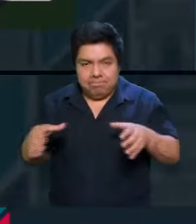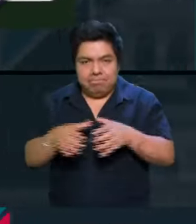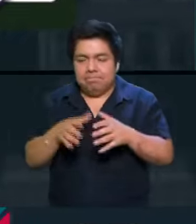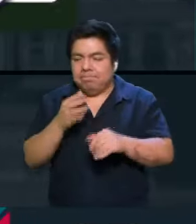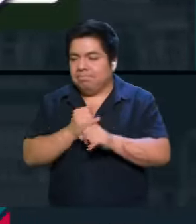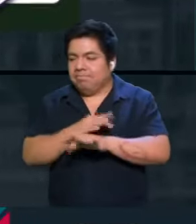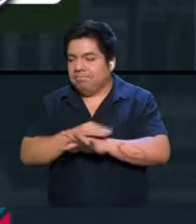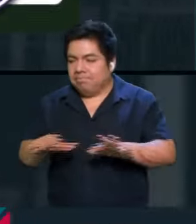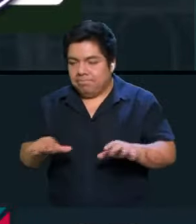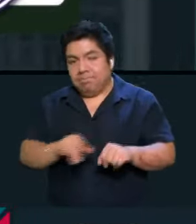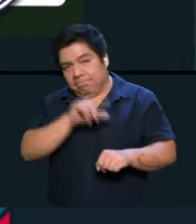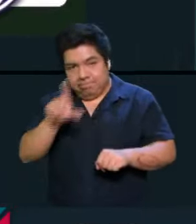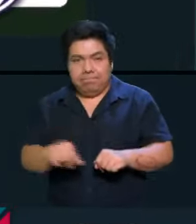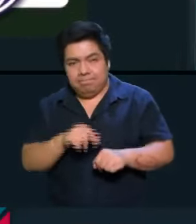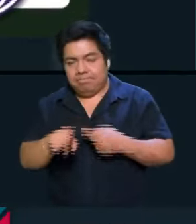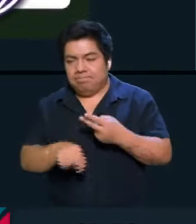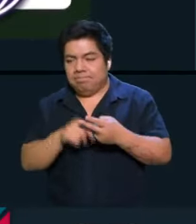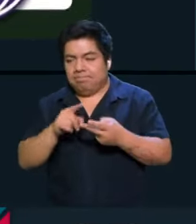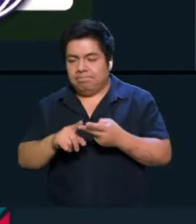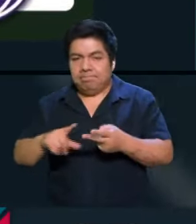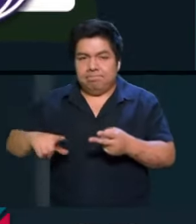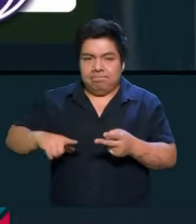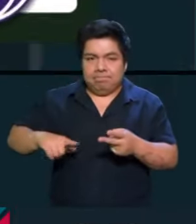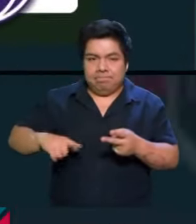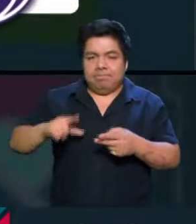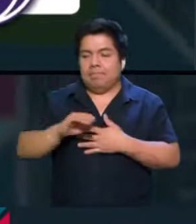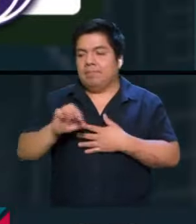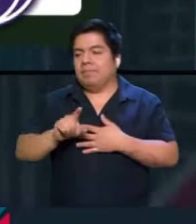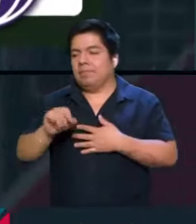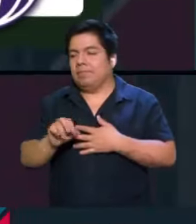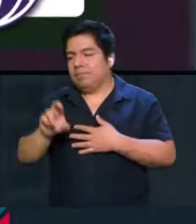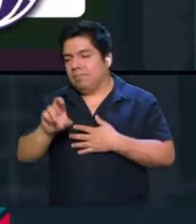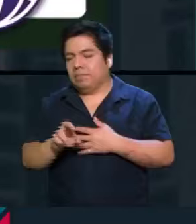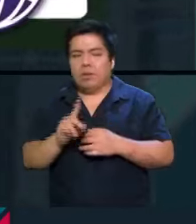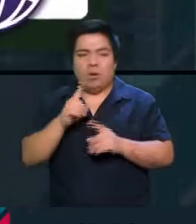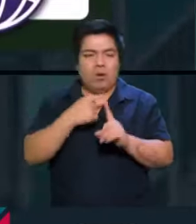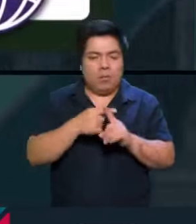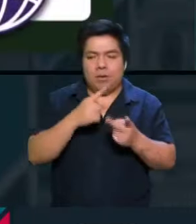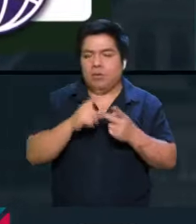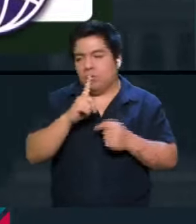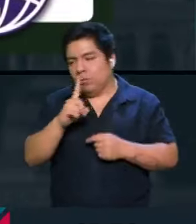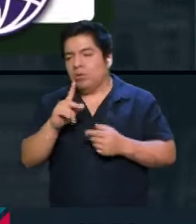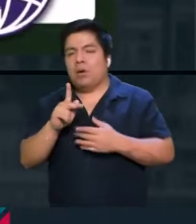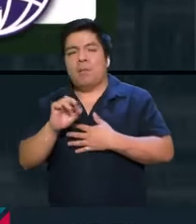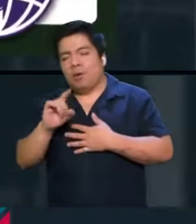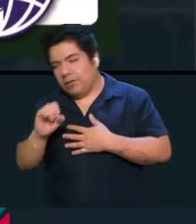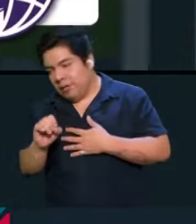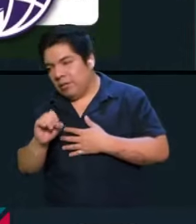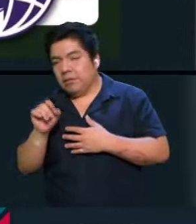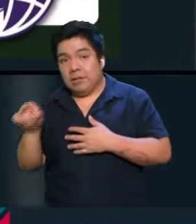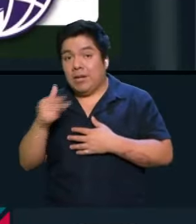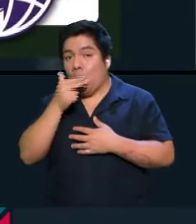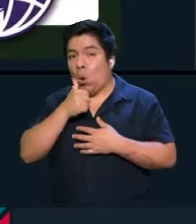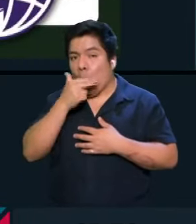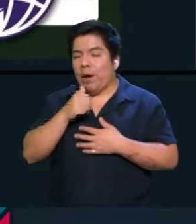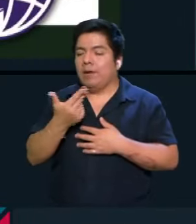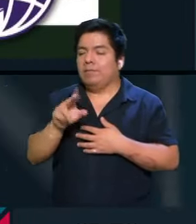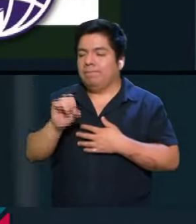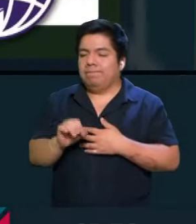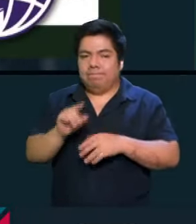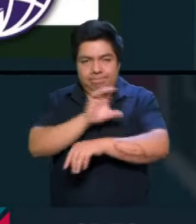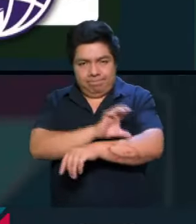información. Después del golpe Excelsior, pues surgió 1+1, surgió Proceso, y Humberto Musacchio coordinó